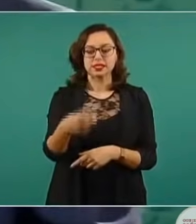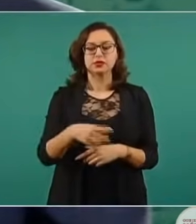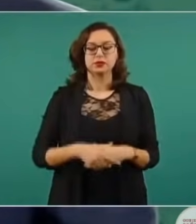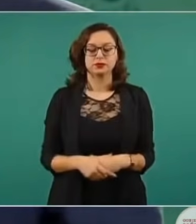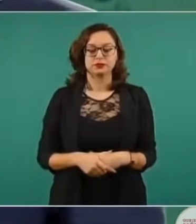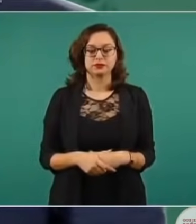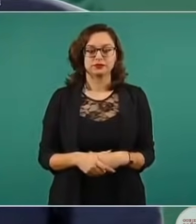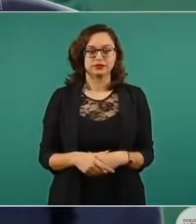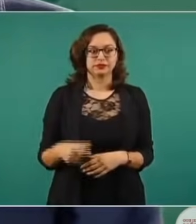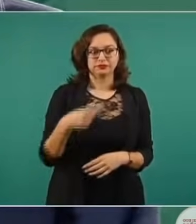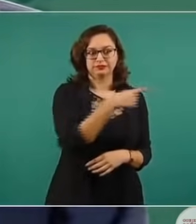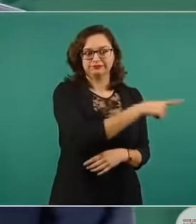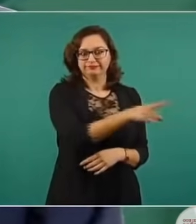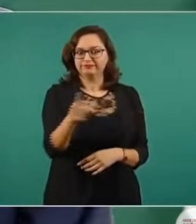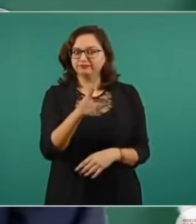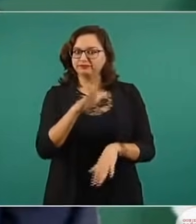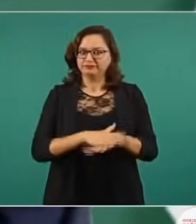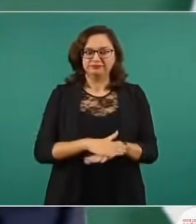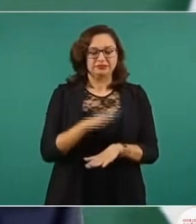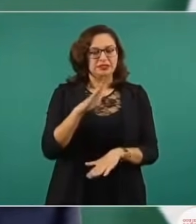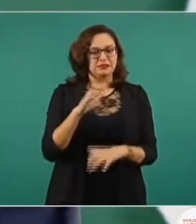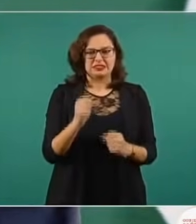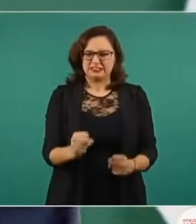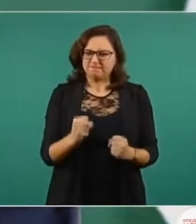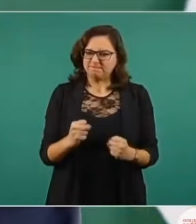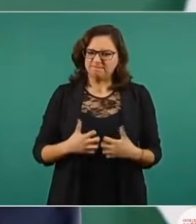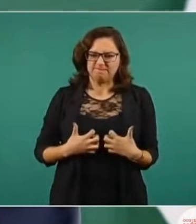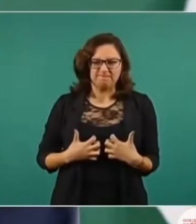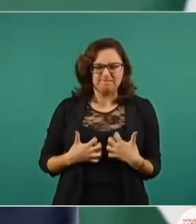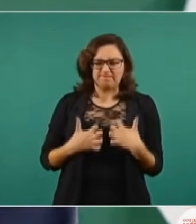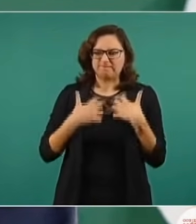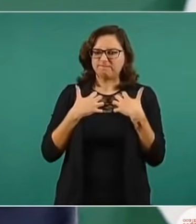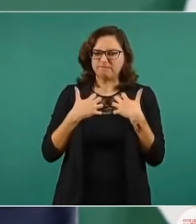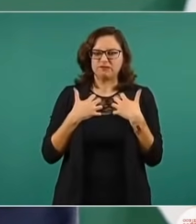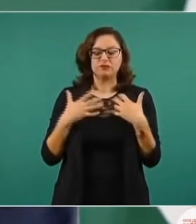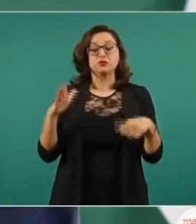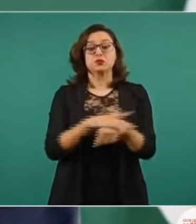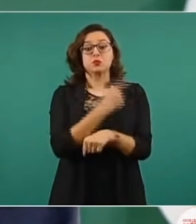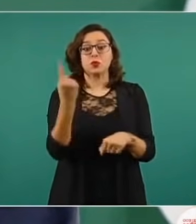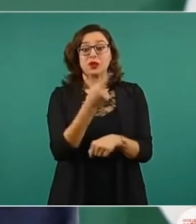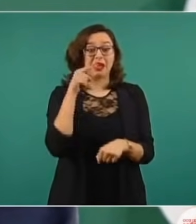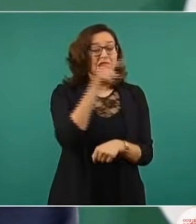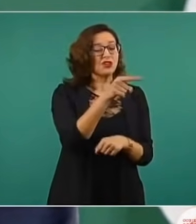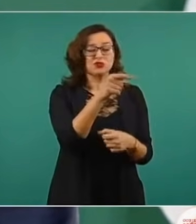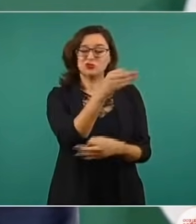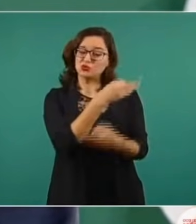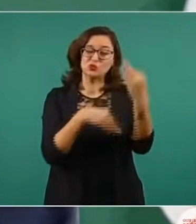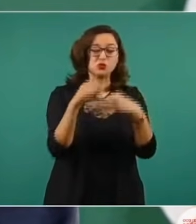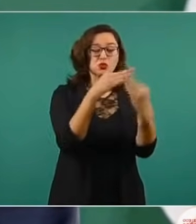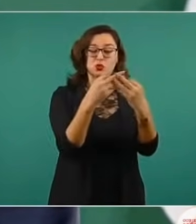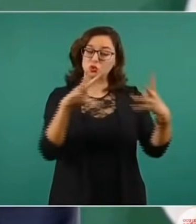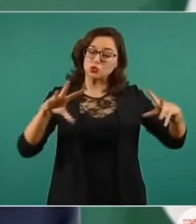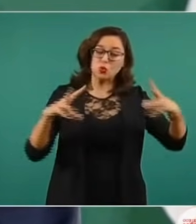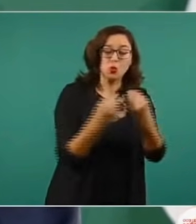eso es lo que más les duele, porque enfocaron todas las baterías a